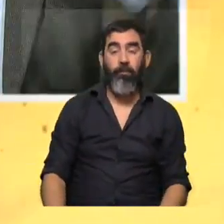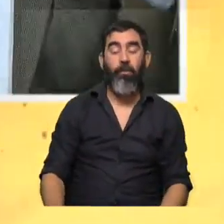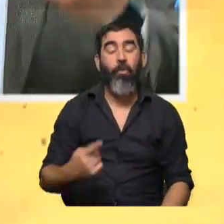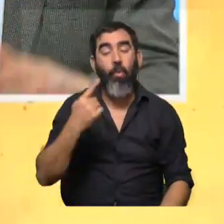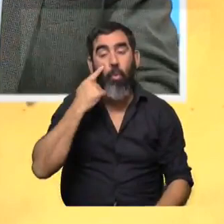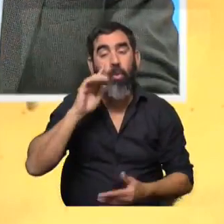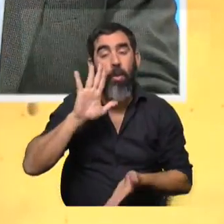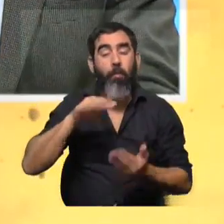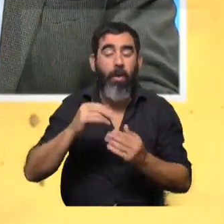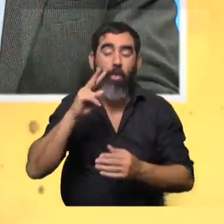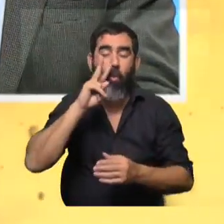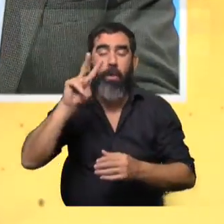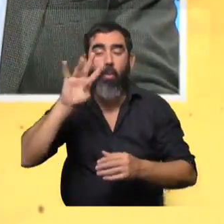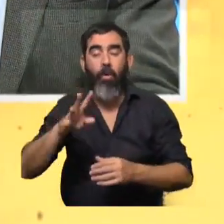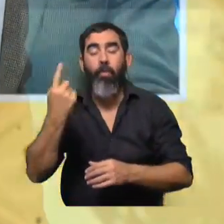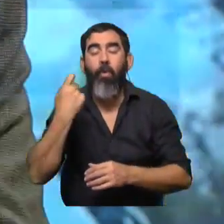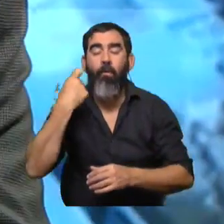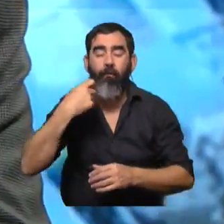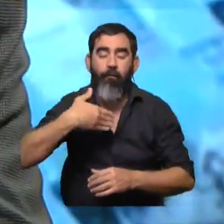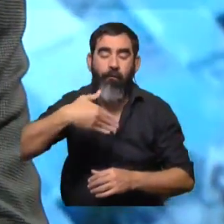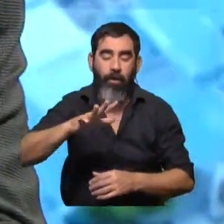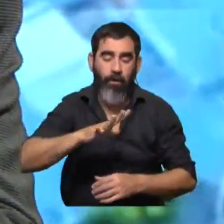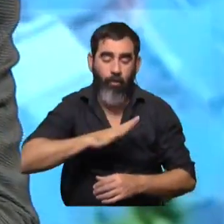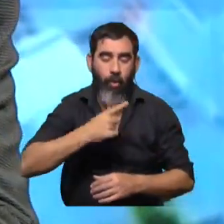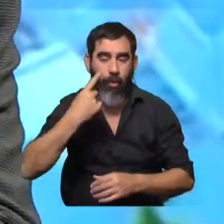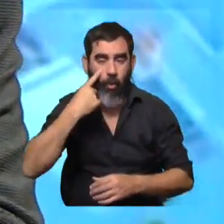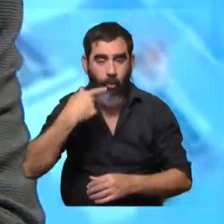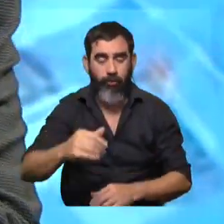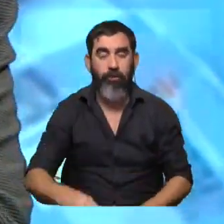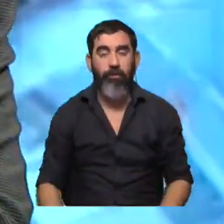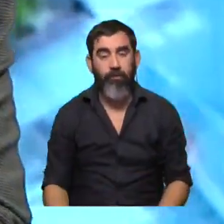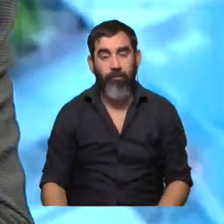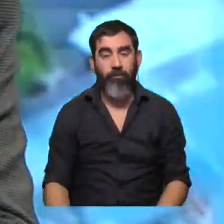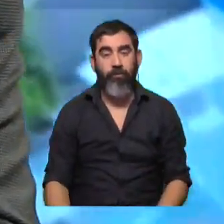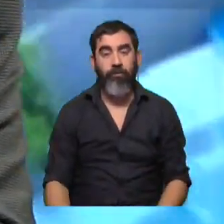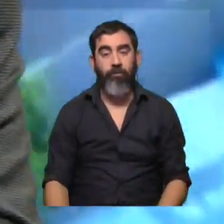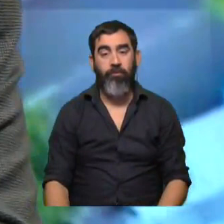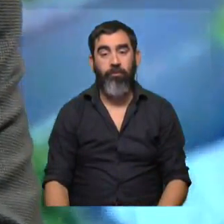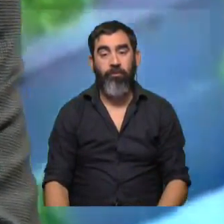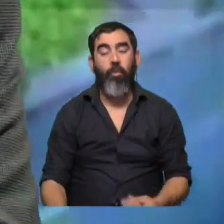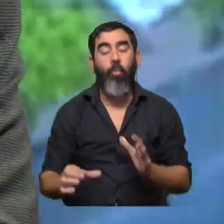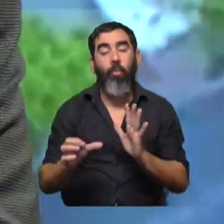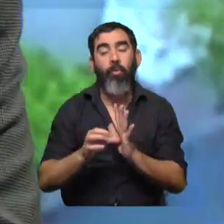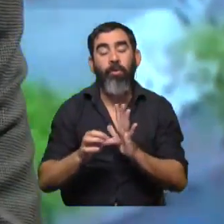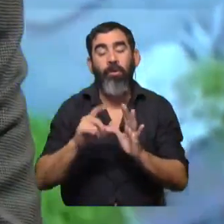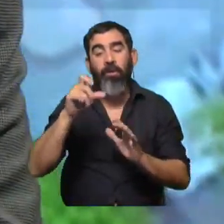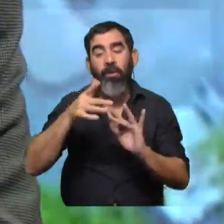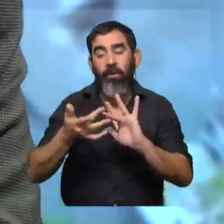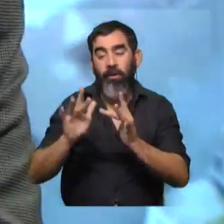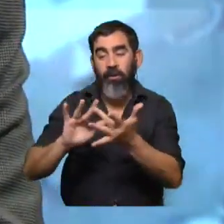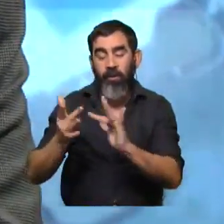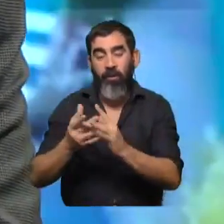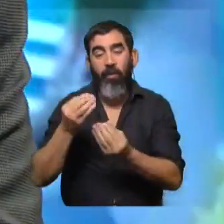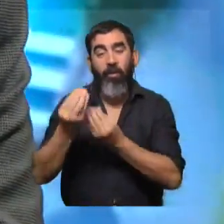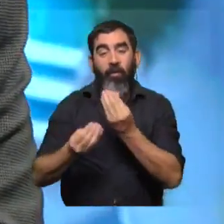lo que conocíamos en el 2004, pero todavía nos falta mucho para ver cómo se vincula con otros sistemas de agua subterránea, cómo es